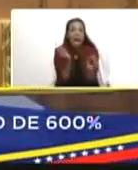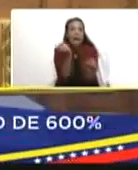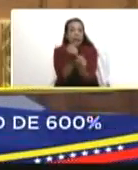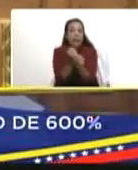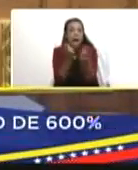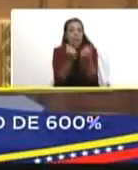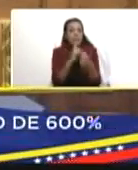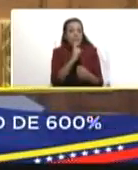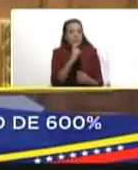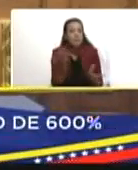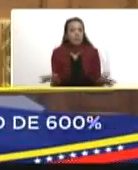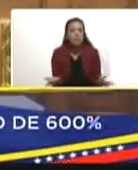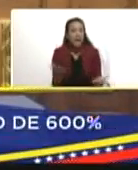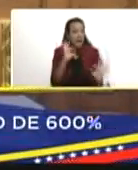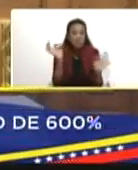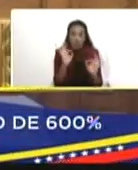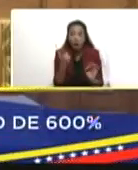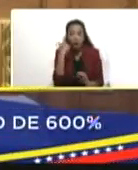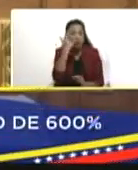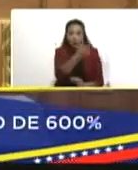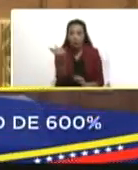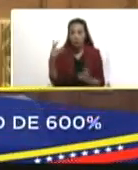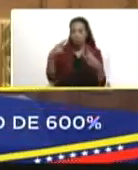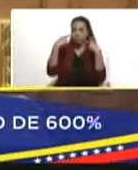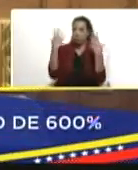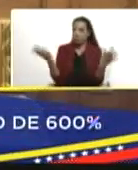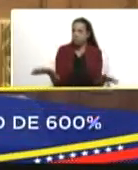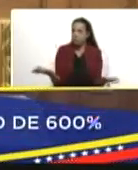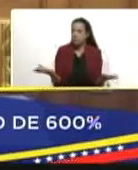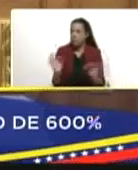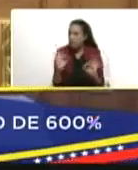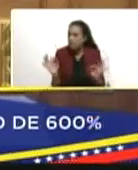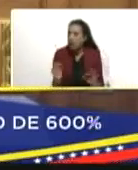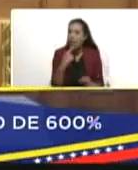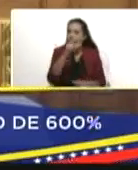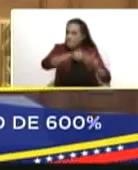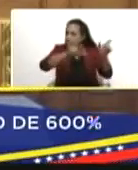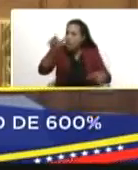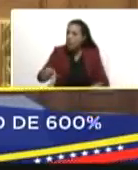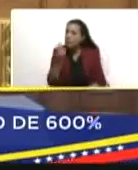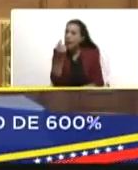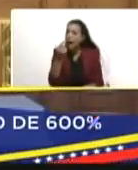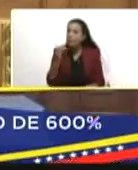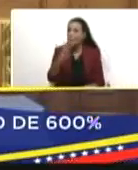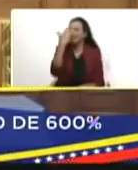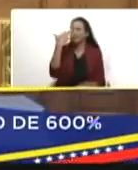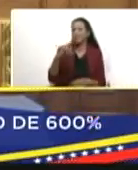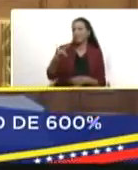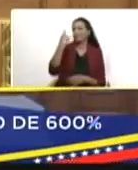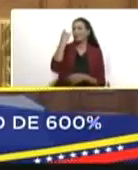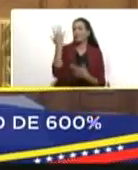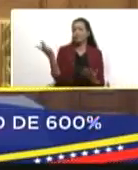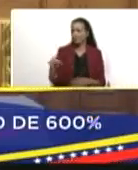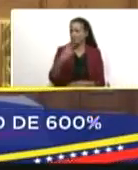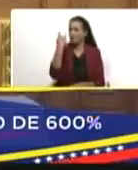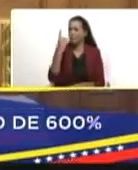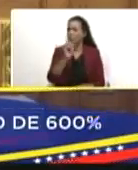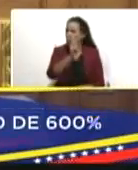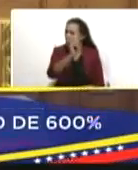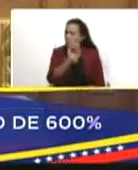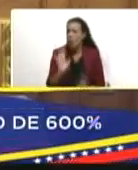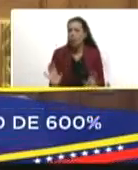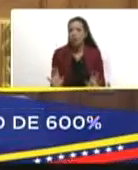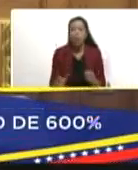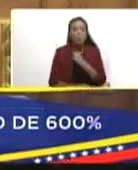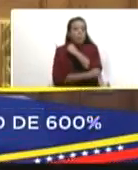económica que nadie que nadie nadie se deje engañar ni por